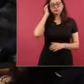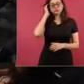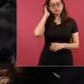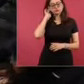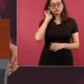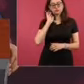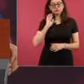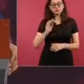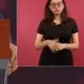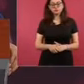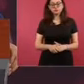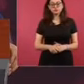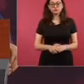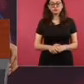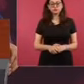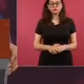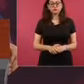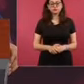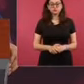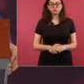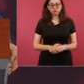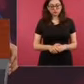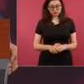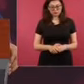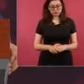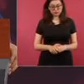cuando estaba la campaña, ¿no?,